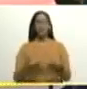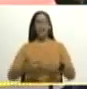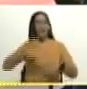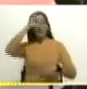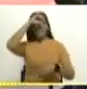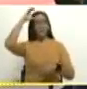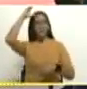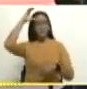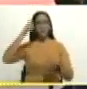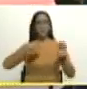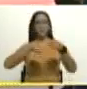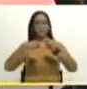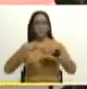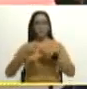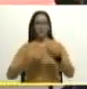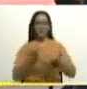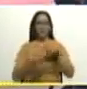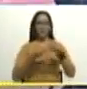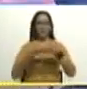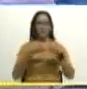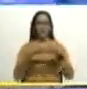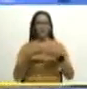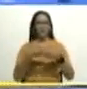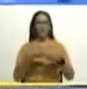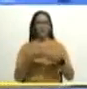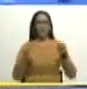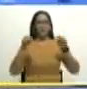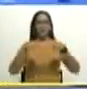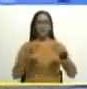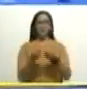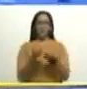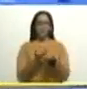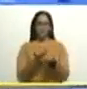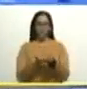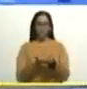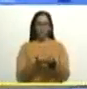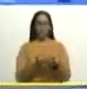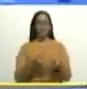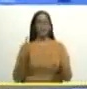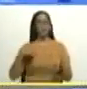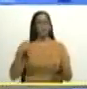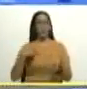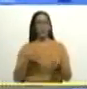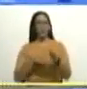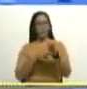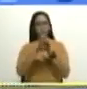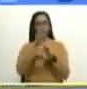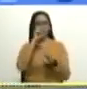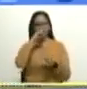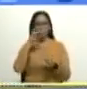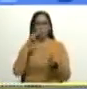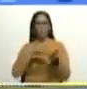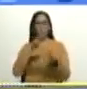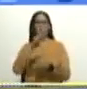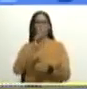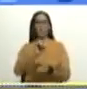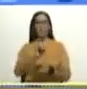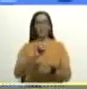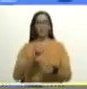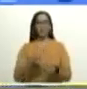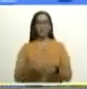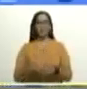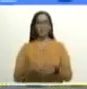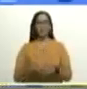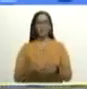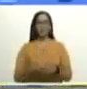capacidad de exportación para generar divisas de esa economía. Tuvieron un repunte en el año 2020, el año